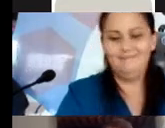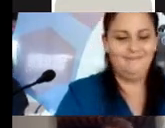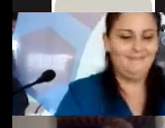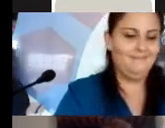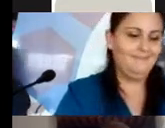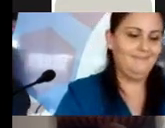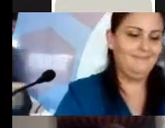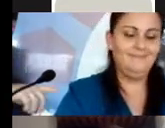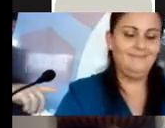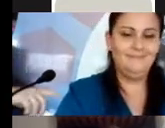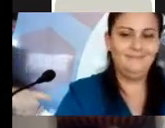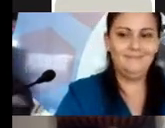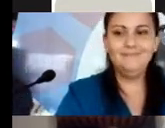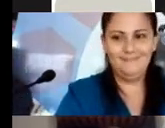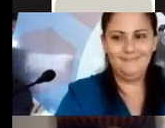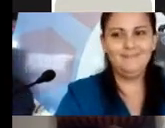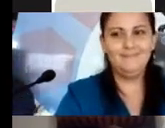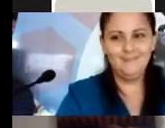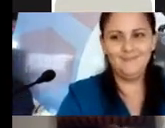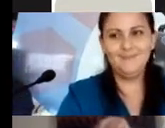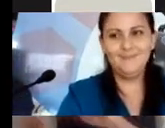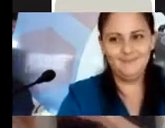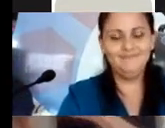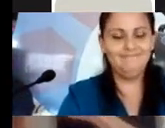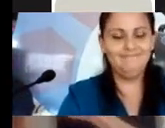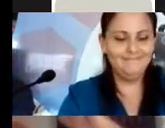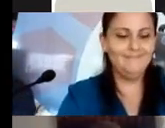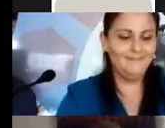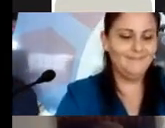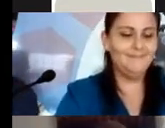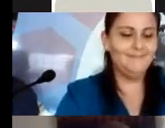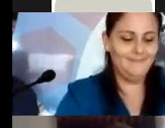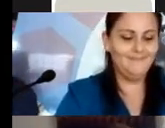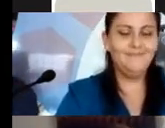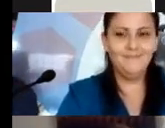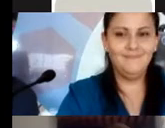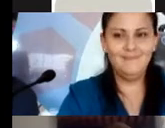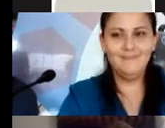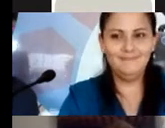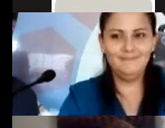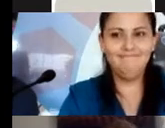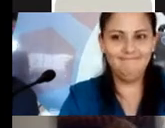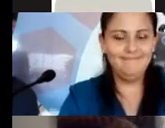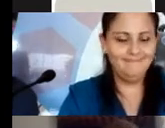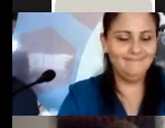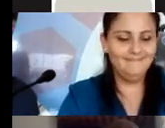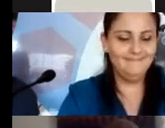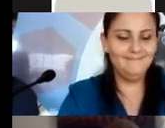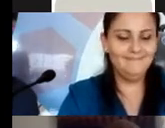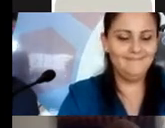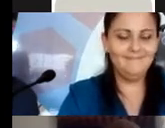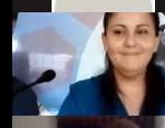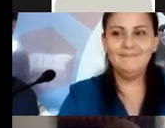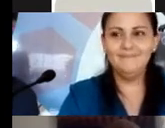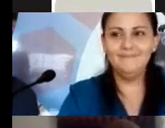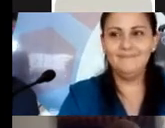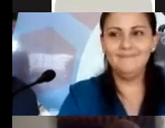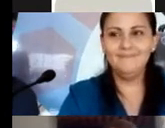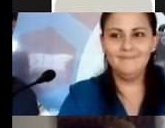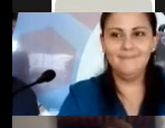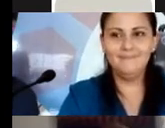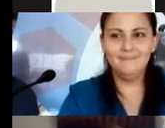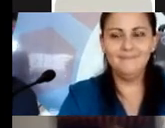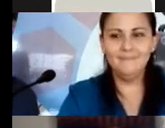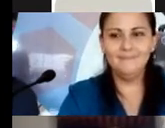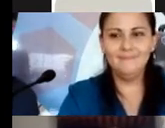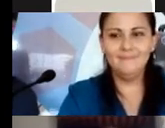¿ok? Que prácticamente tiene un montón de agujeros, ¿bien? Y tienen que entender por qué tantos agujeros.